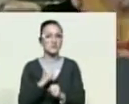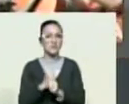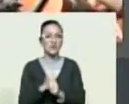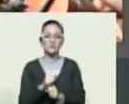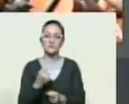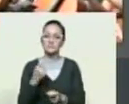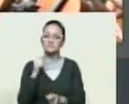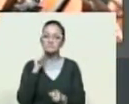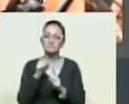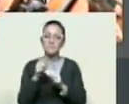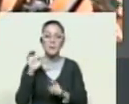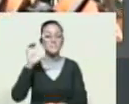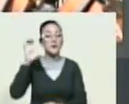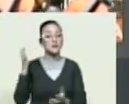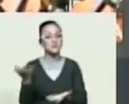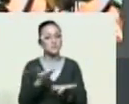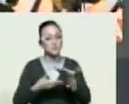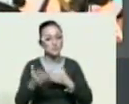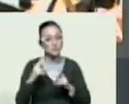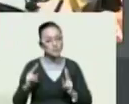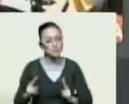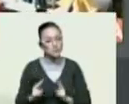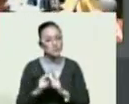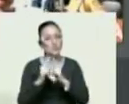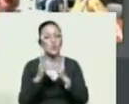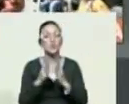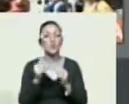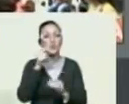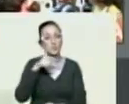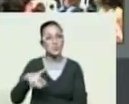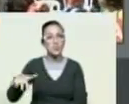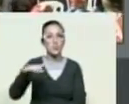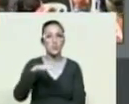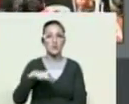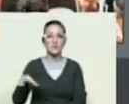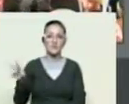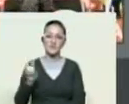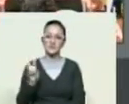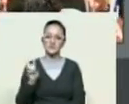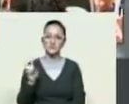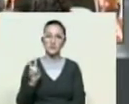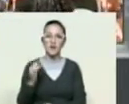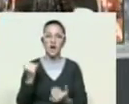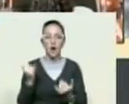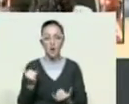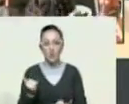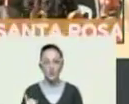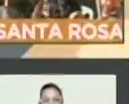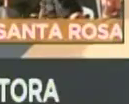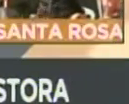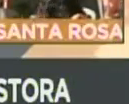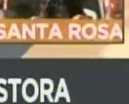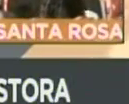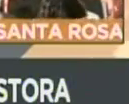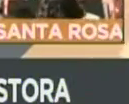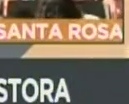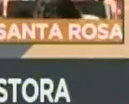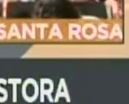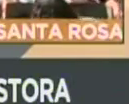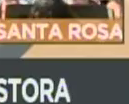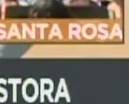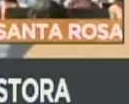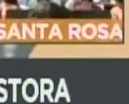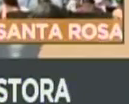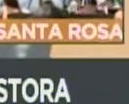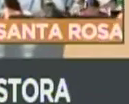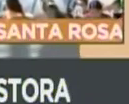la paz y la reconciliación de todo el pueblo de Venezuela. Le doy el pase a nuestro viceministro,